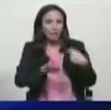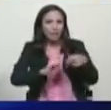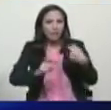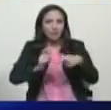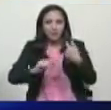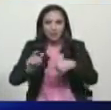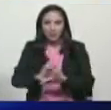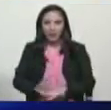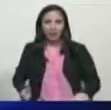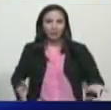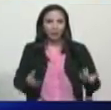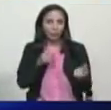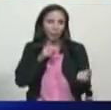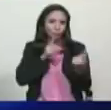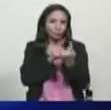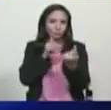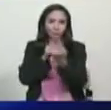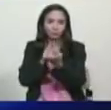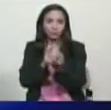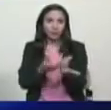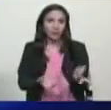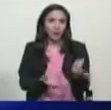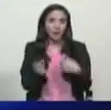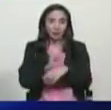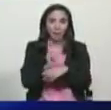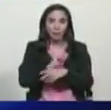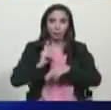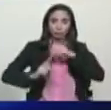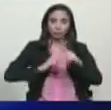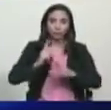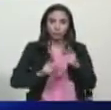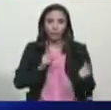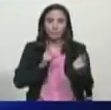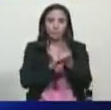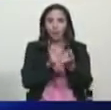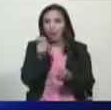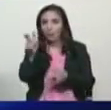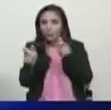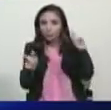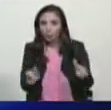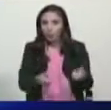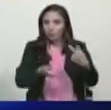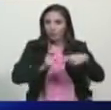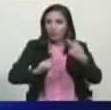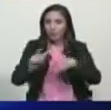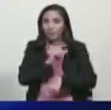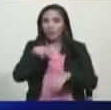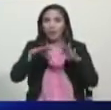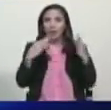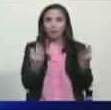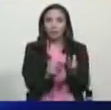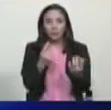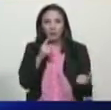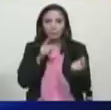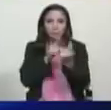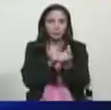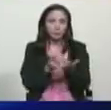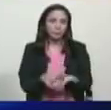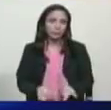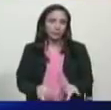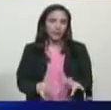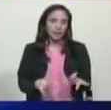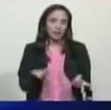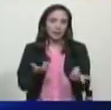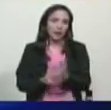la distribución directa de la producción al consumidor, a la familia venezolana, a través de